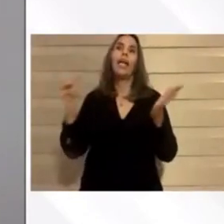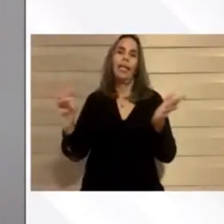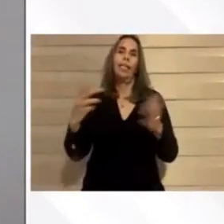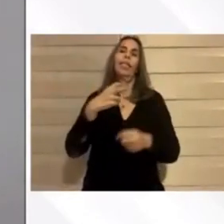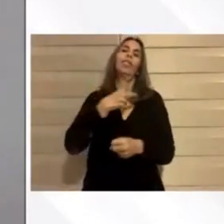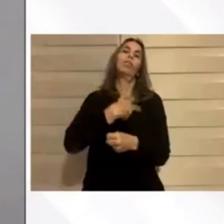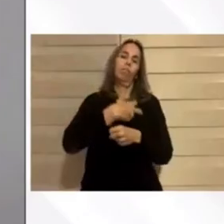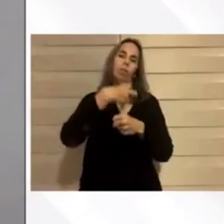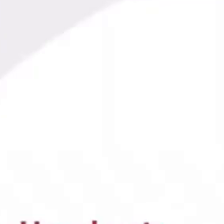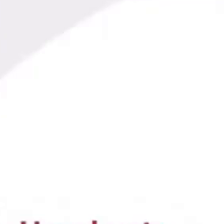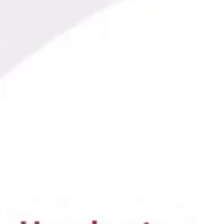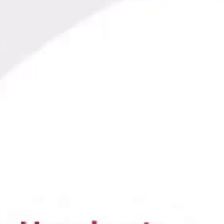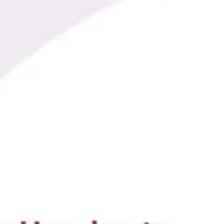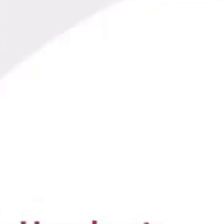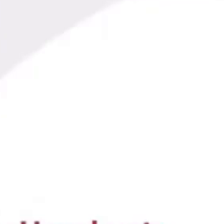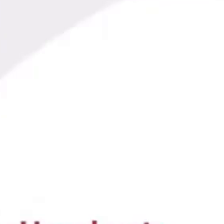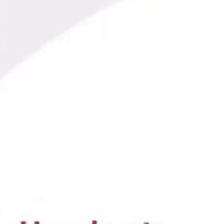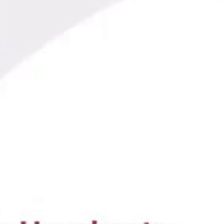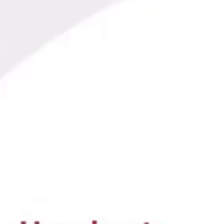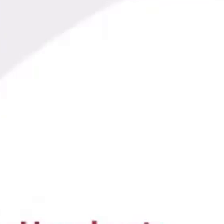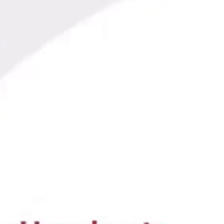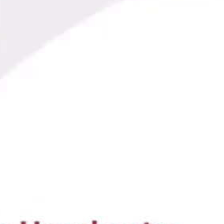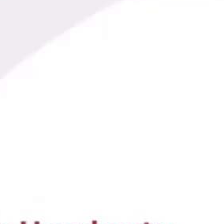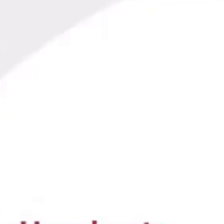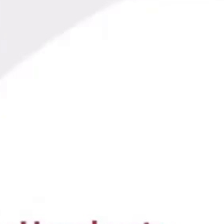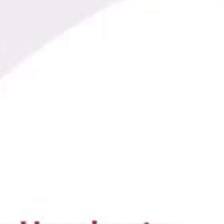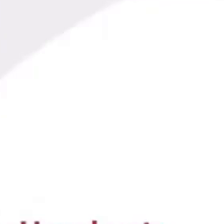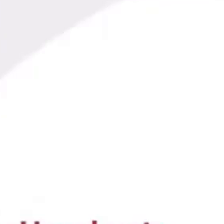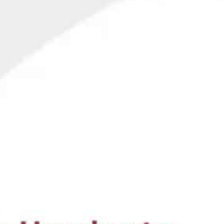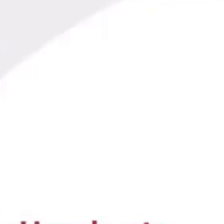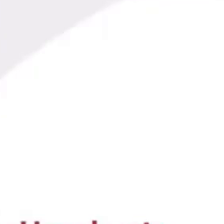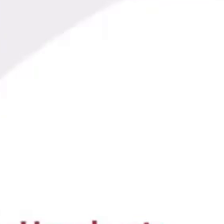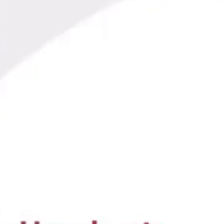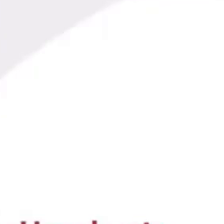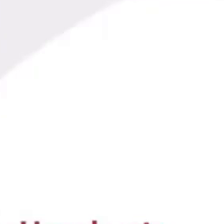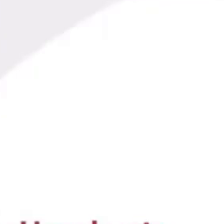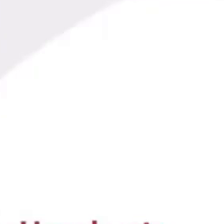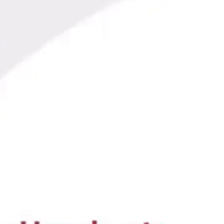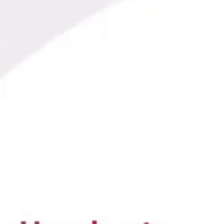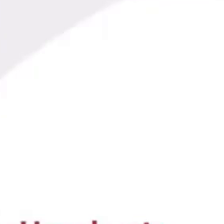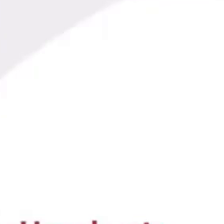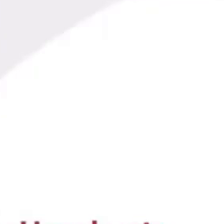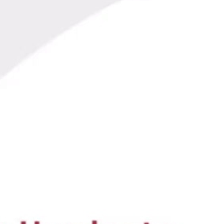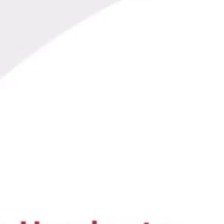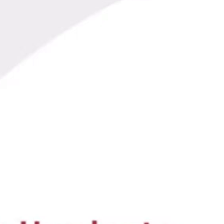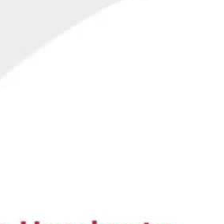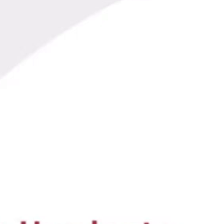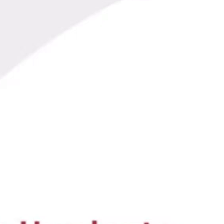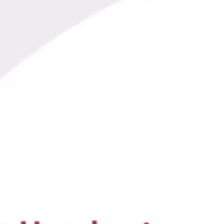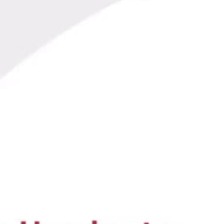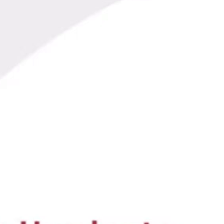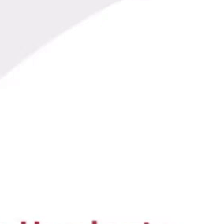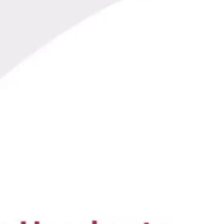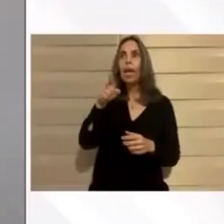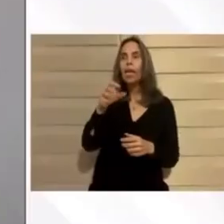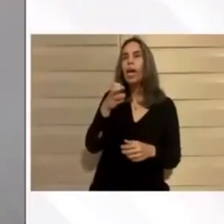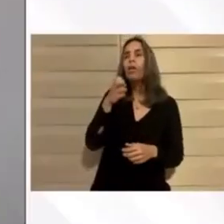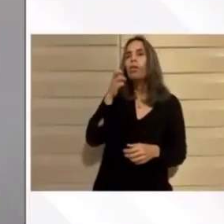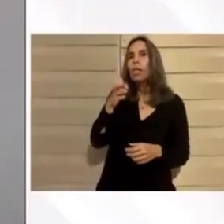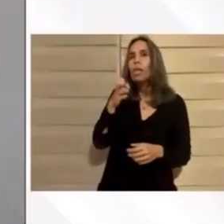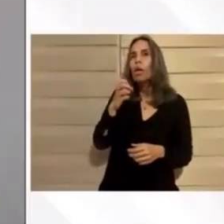de presentar a Linda Uruchurtu, científica de datos e ingeniera en software senior. Actualmente trabaja en Fit, una aplicación de fitness con sede en